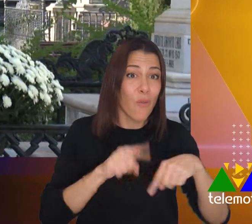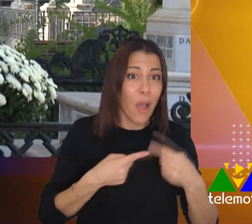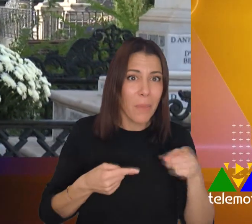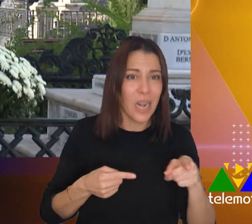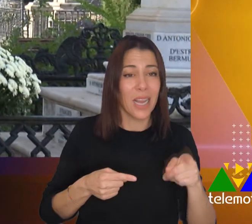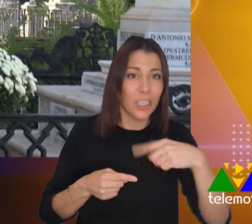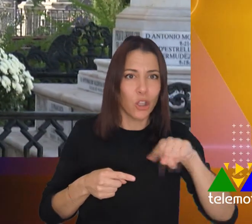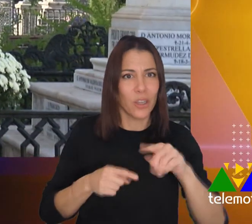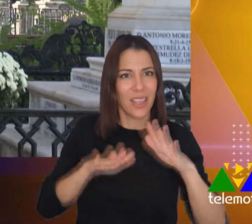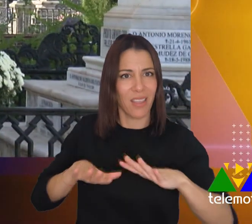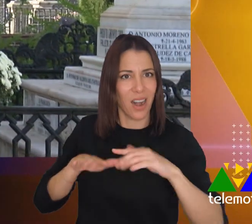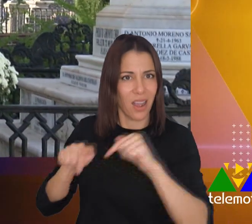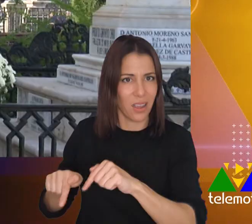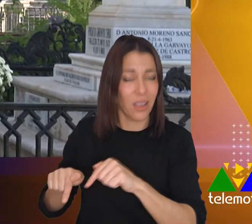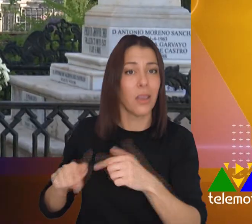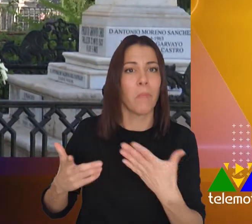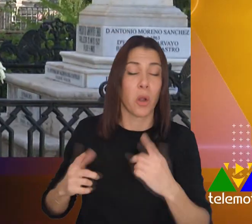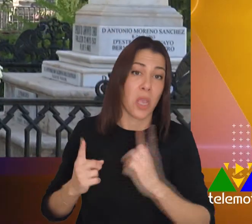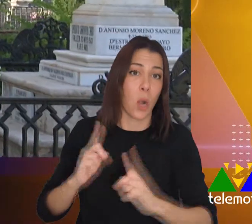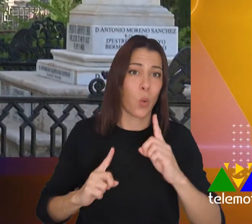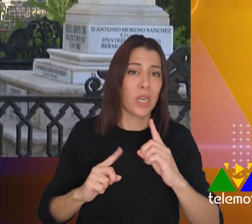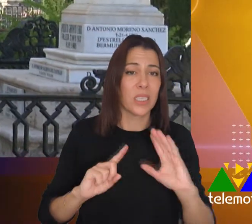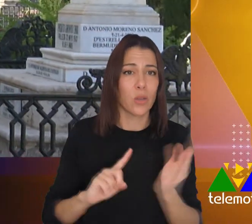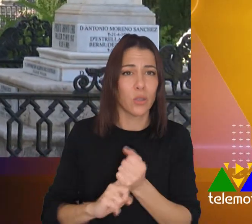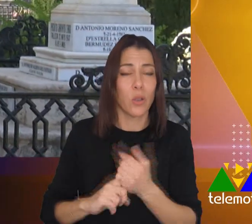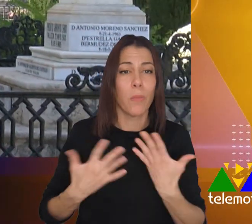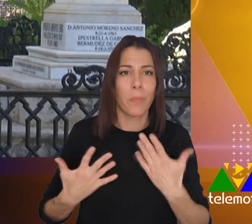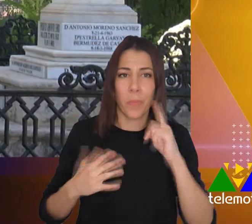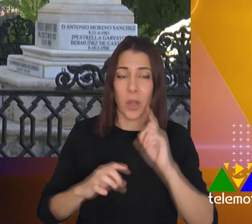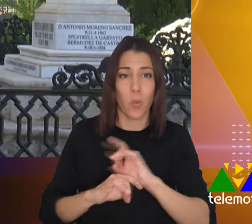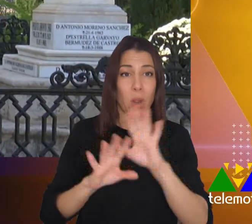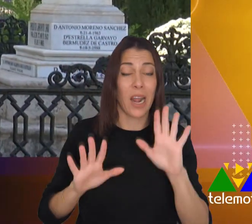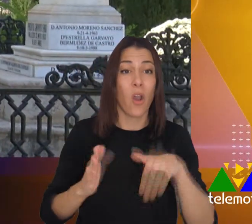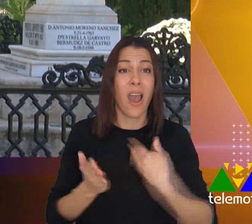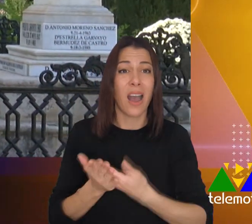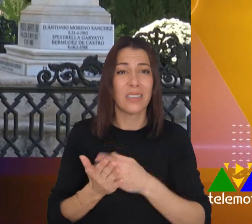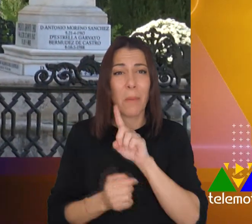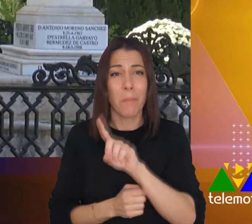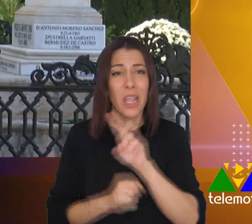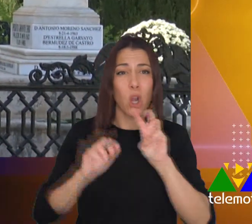estuvieran aquí y bueno, algunas se consiguió, ¿no? Es decir, que evidentemente hasta